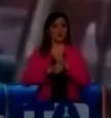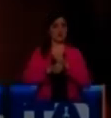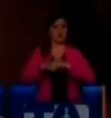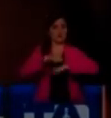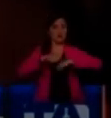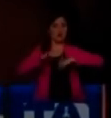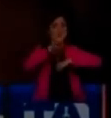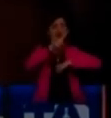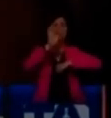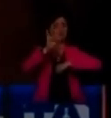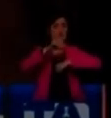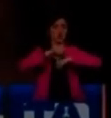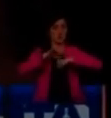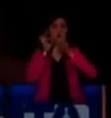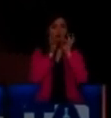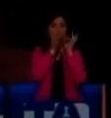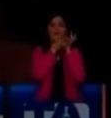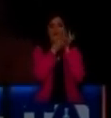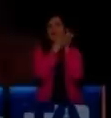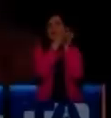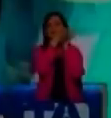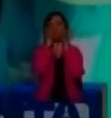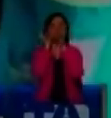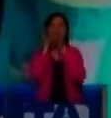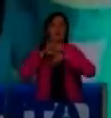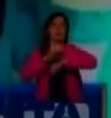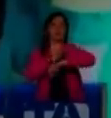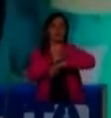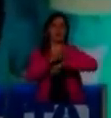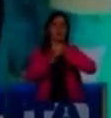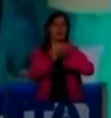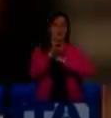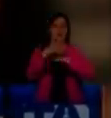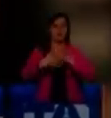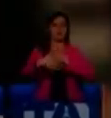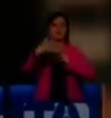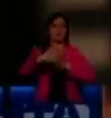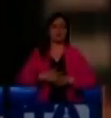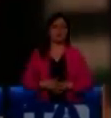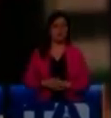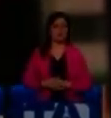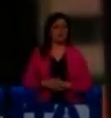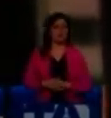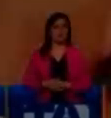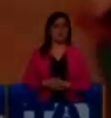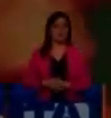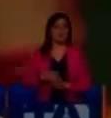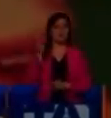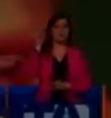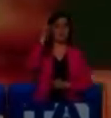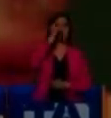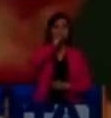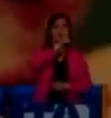de 28 cirugías reconstructivas a lo largo de estos 20 años. Fue difícil, la verdad,